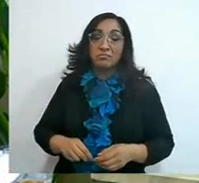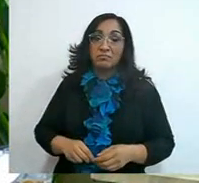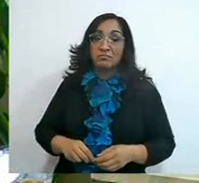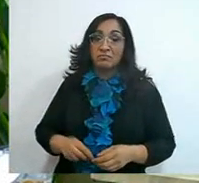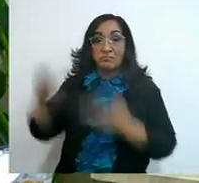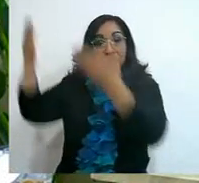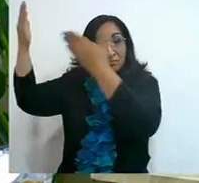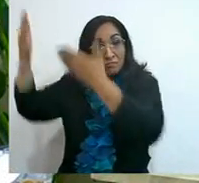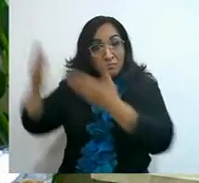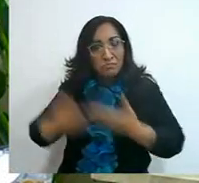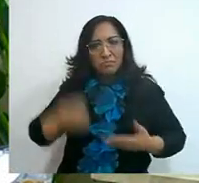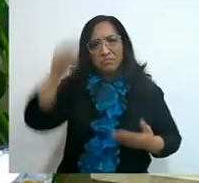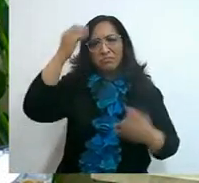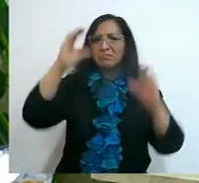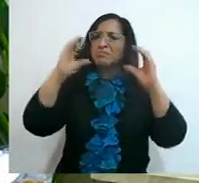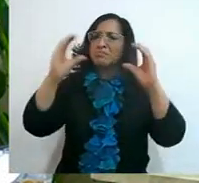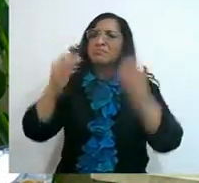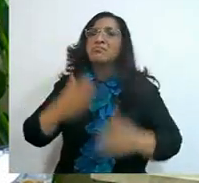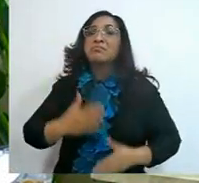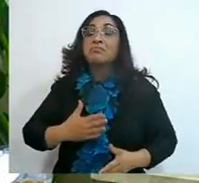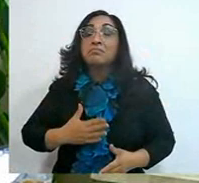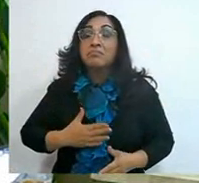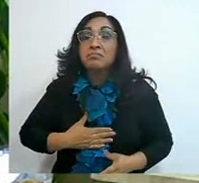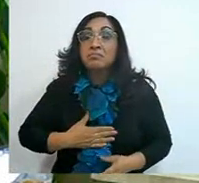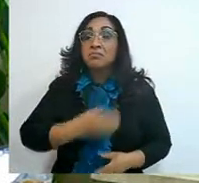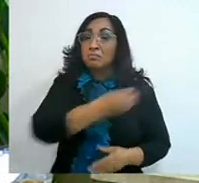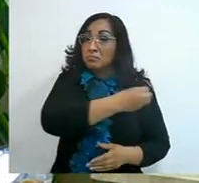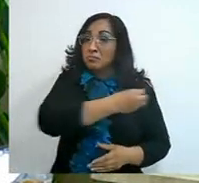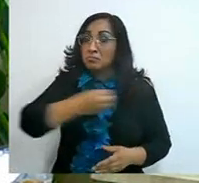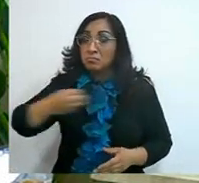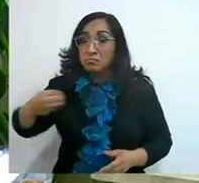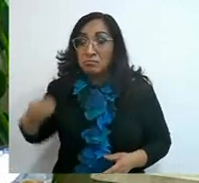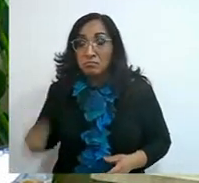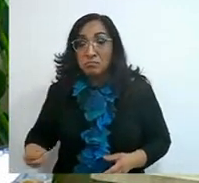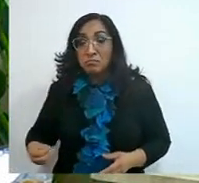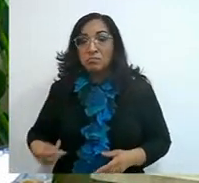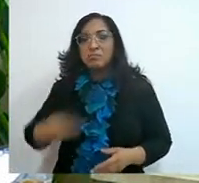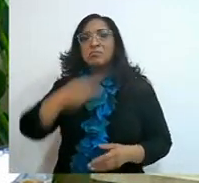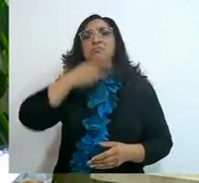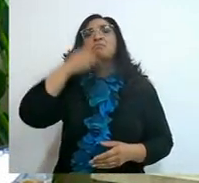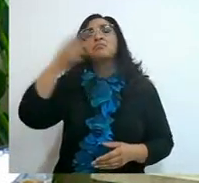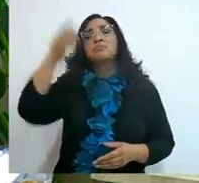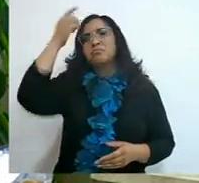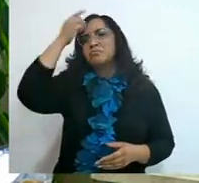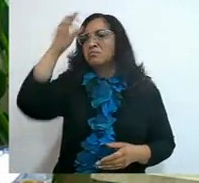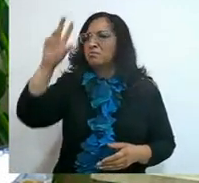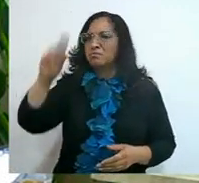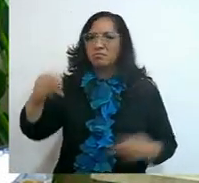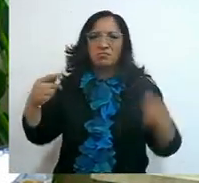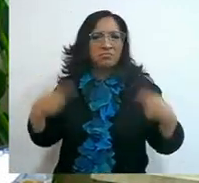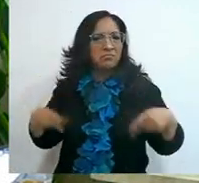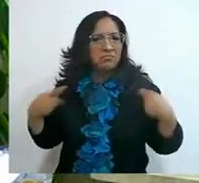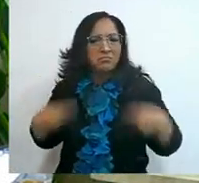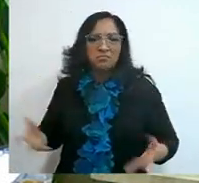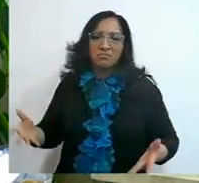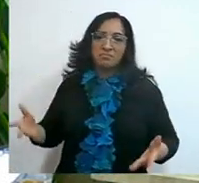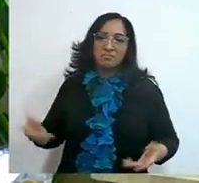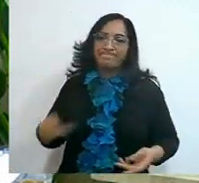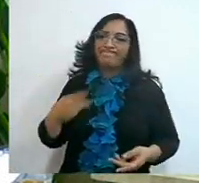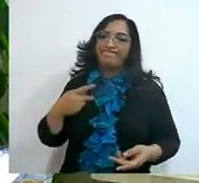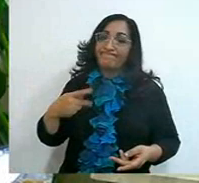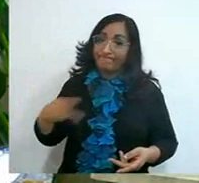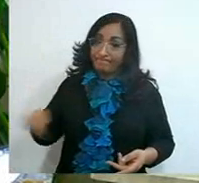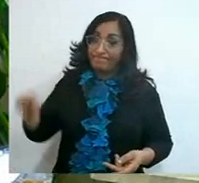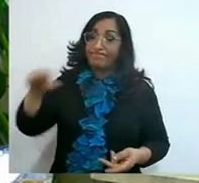cuidarnos. Y solamente obedecen a la voz del Señor, no obedecen a ningún ser humano. Pero hoy